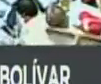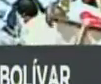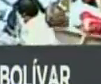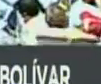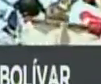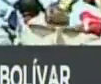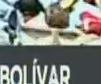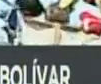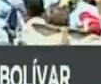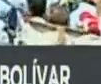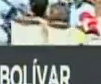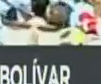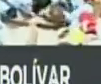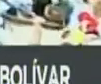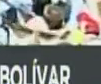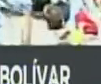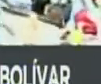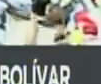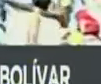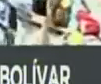¡Vamos! ¿Dónde está el pueblo de